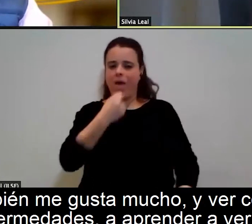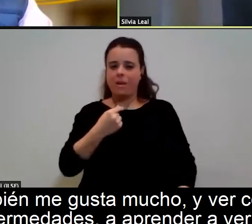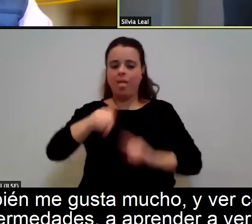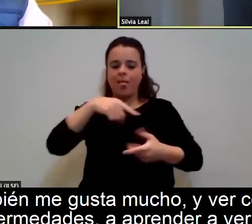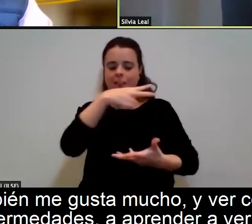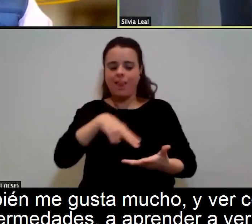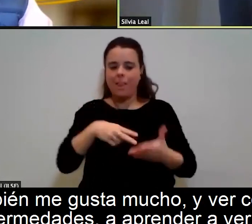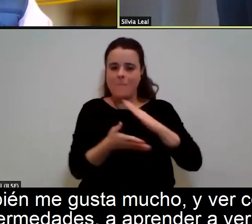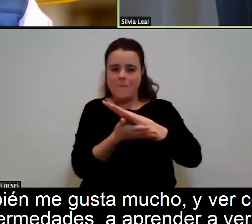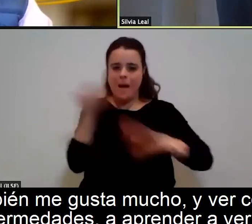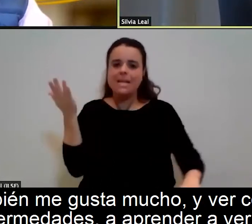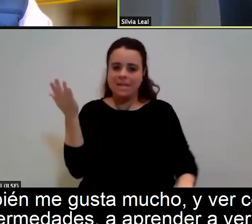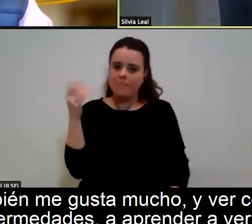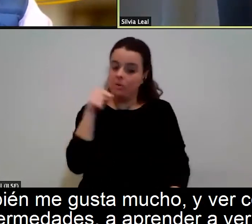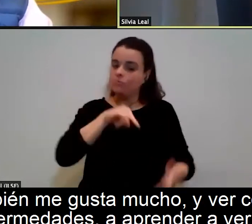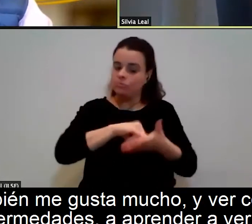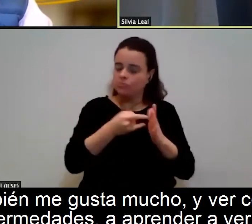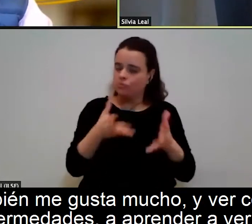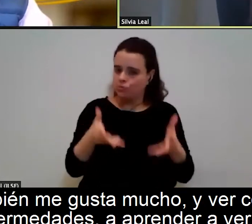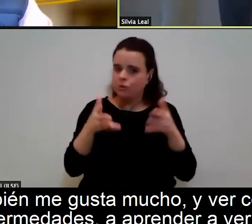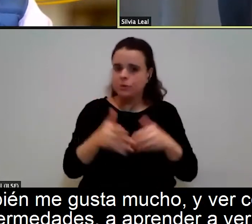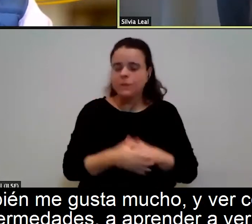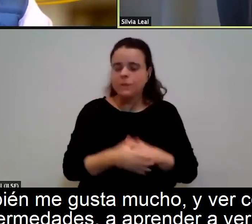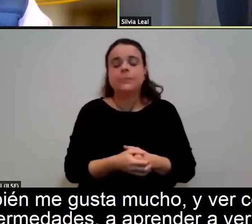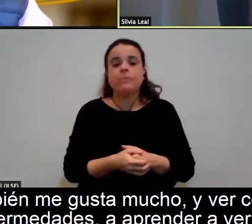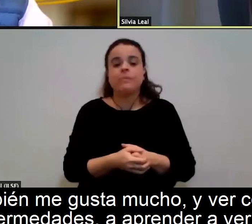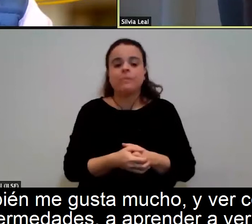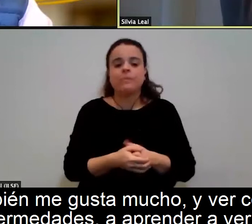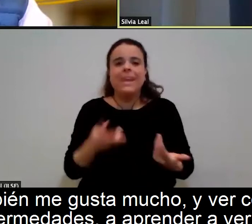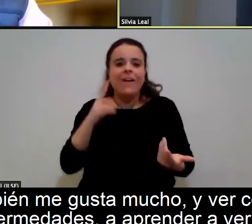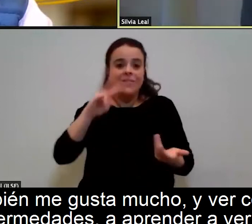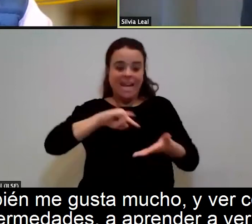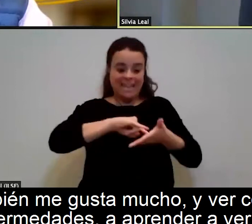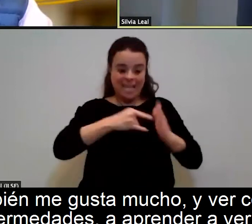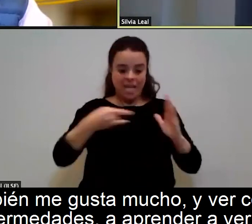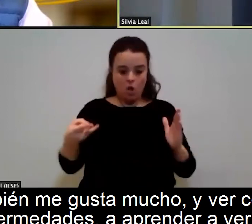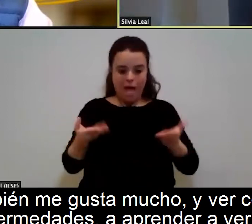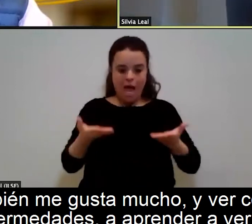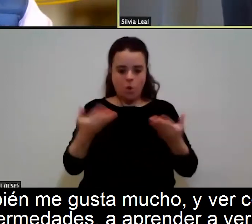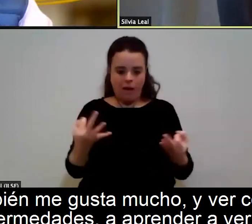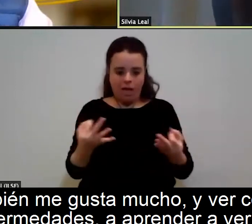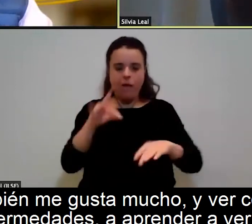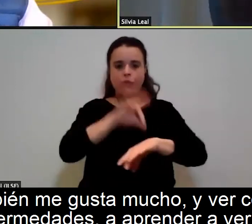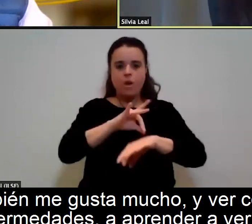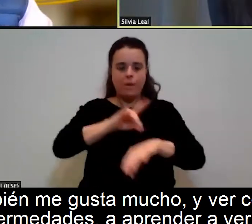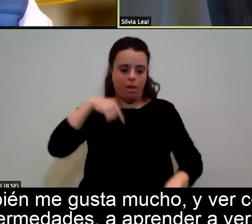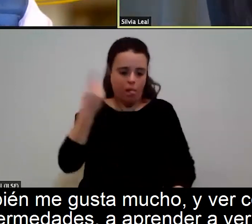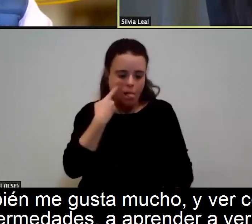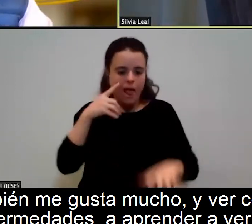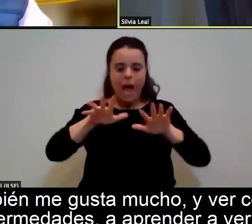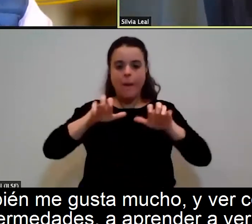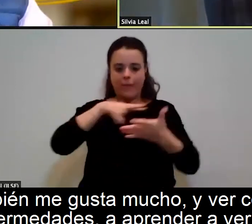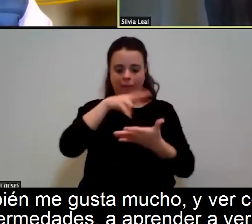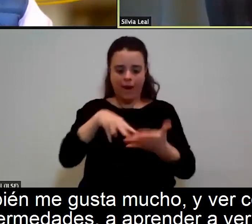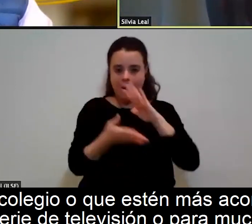proyecto StorySign también me gusta mucho y ver cómo la tecnología ayuda a detectar enfermedades, a aprender a leer más rápido, a que